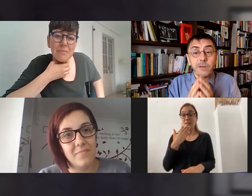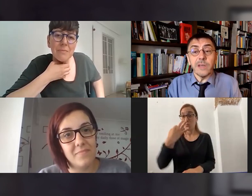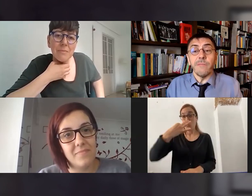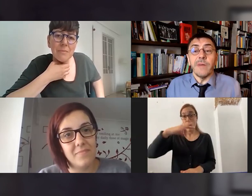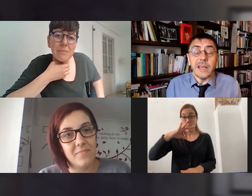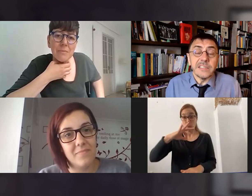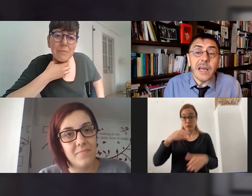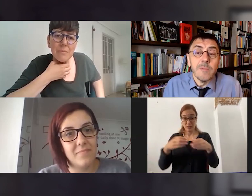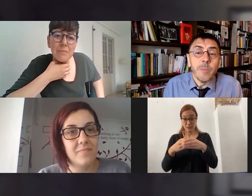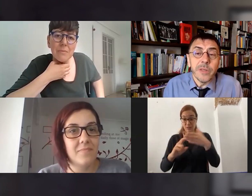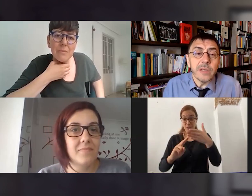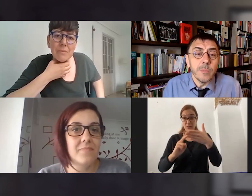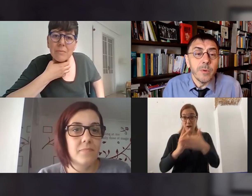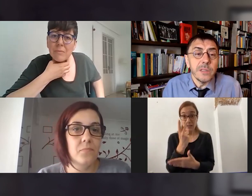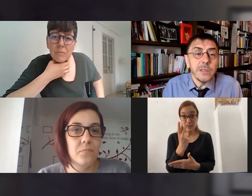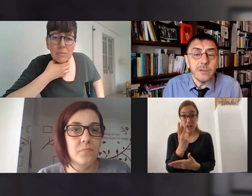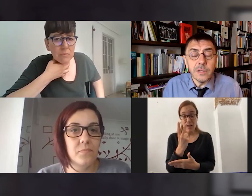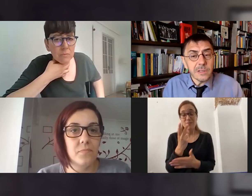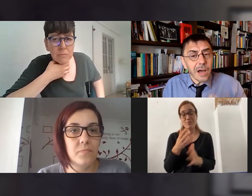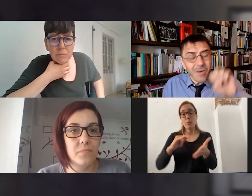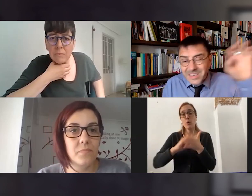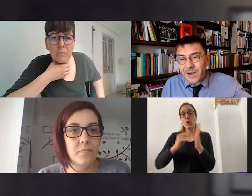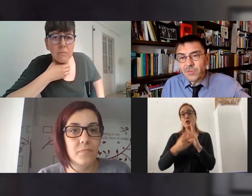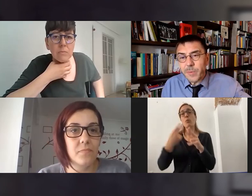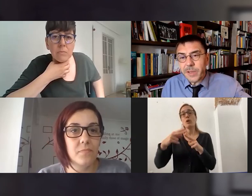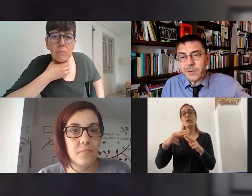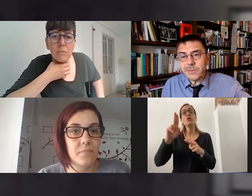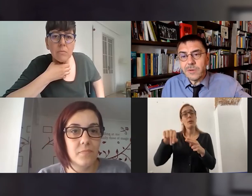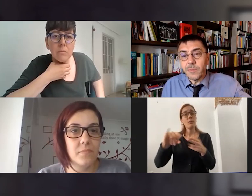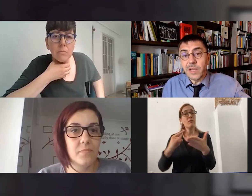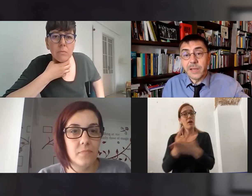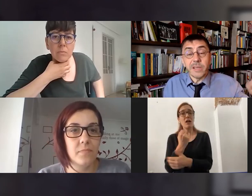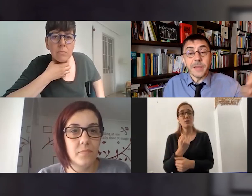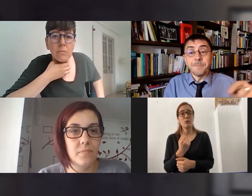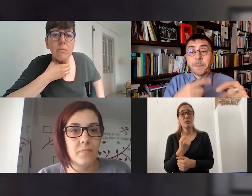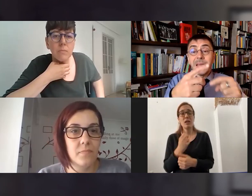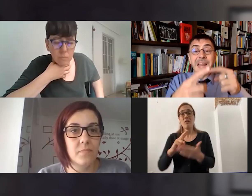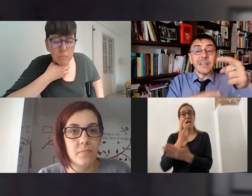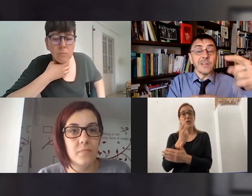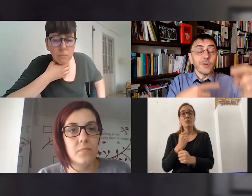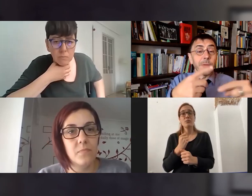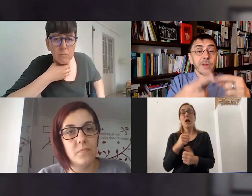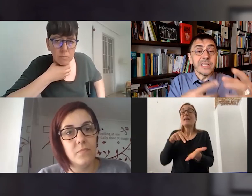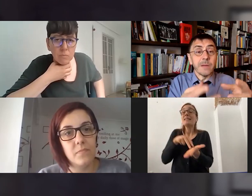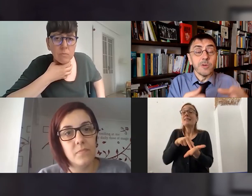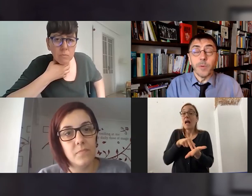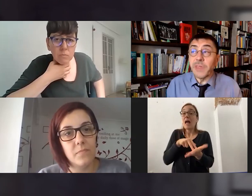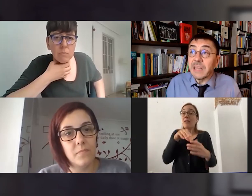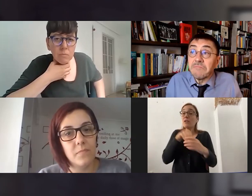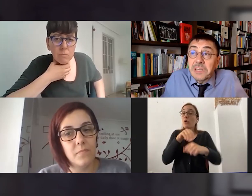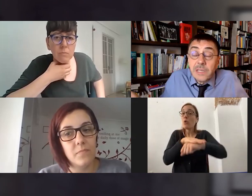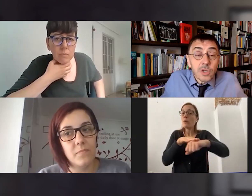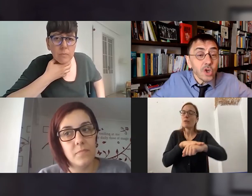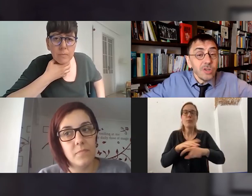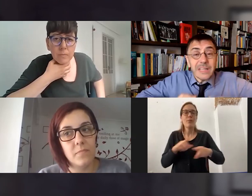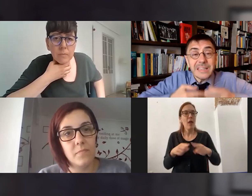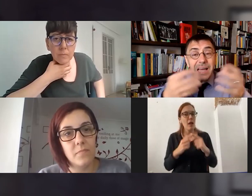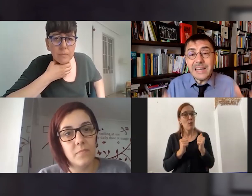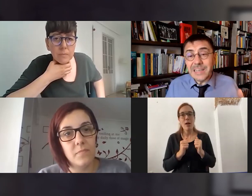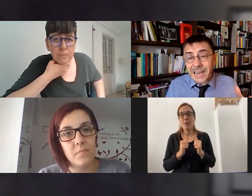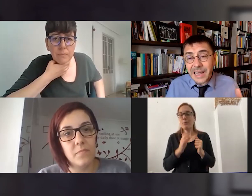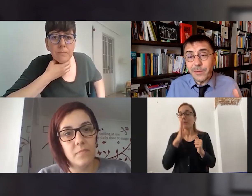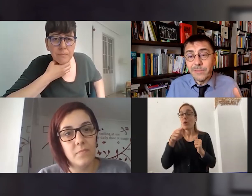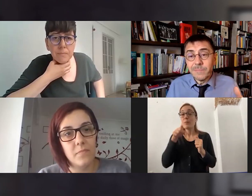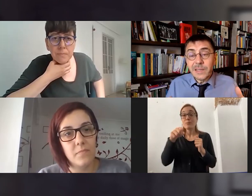partido, creo que fracasará como proyecto político, aunque estén los gobiernos, ¿no? Porque creo que las transformaciones que tenemos por delante son de